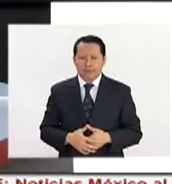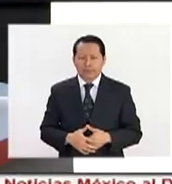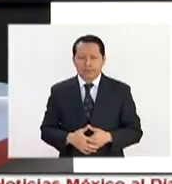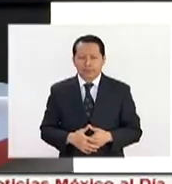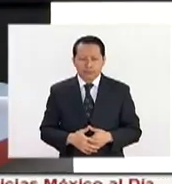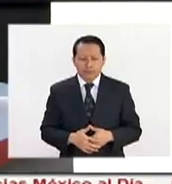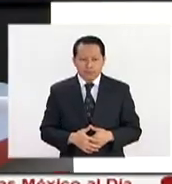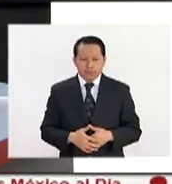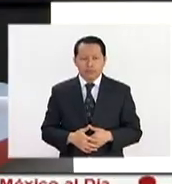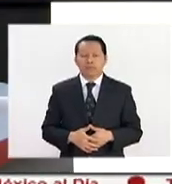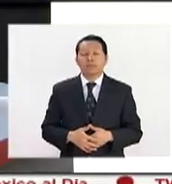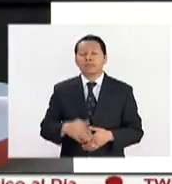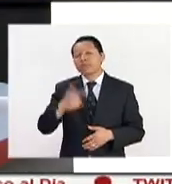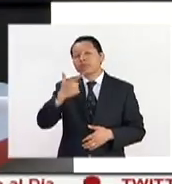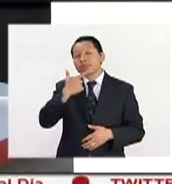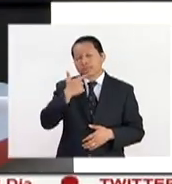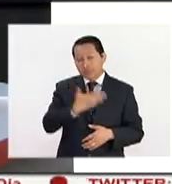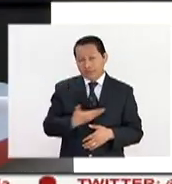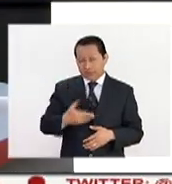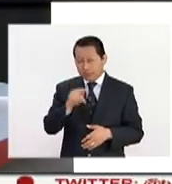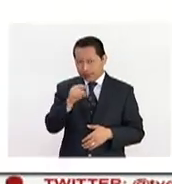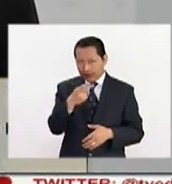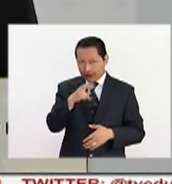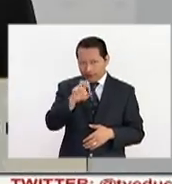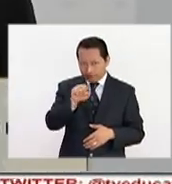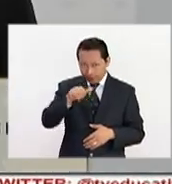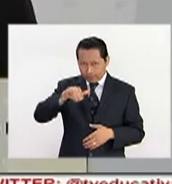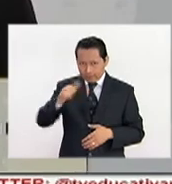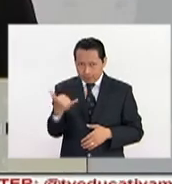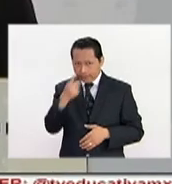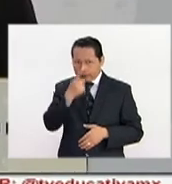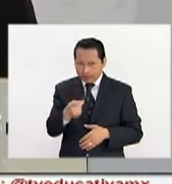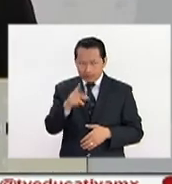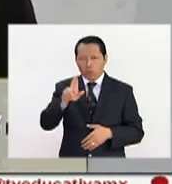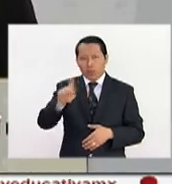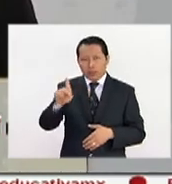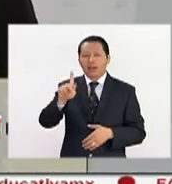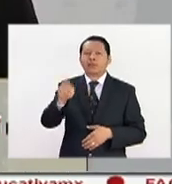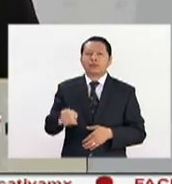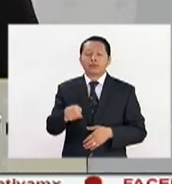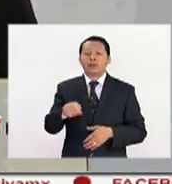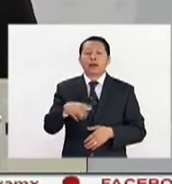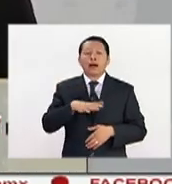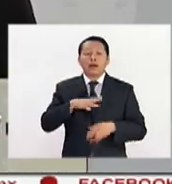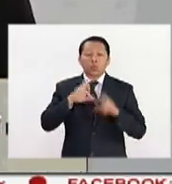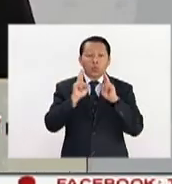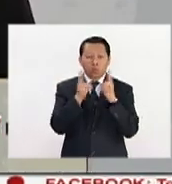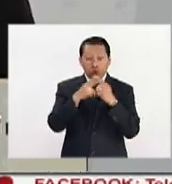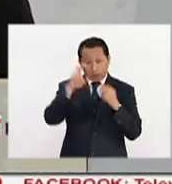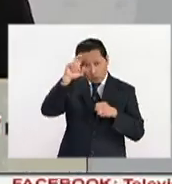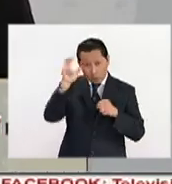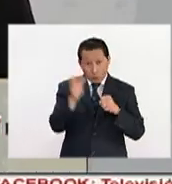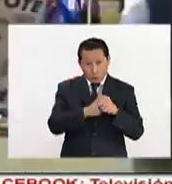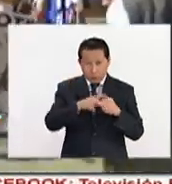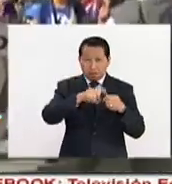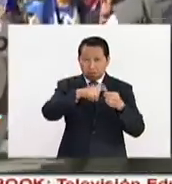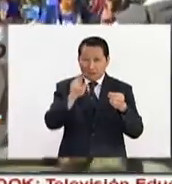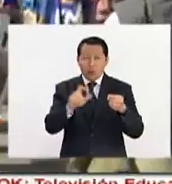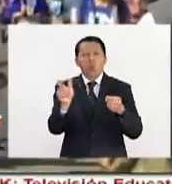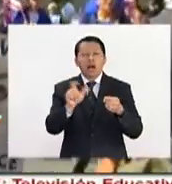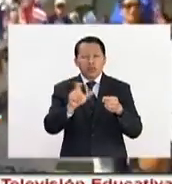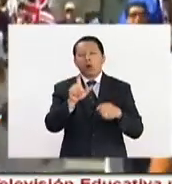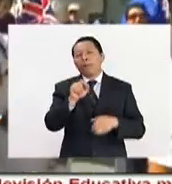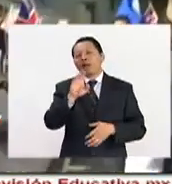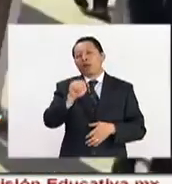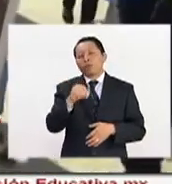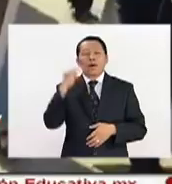La primera ministra británica Theresa May informó que Reino Unido dejará de ser parte de la Unión Europea. Esta fecha es importante, el